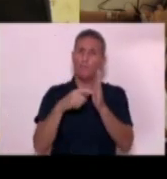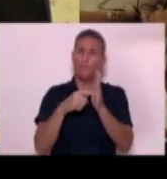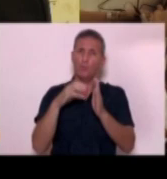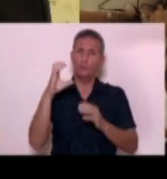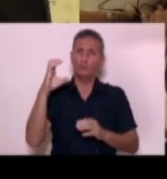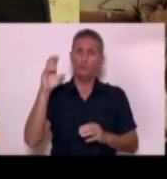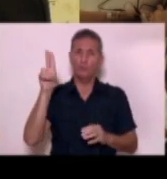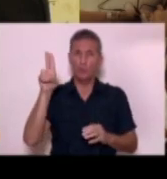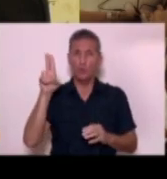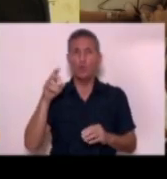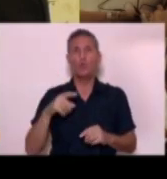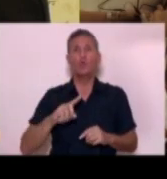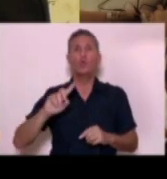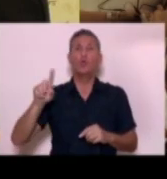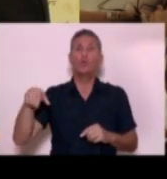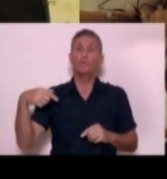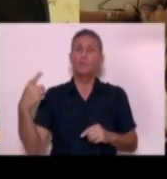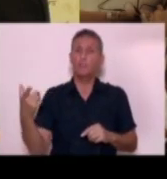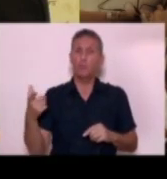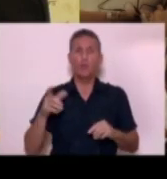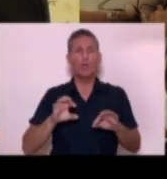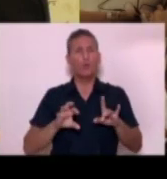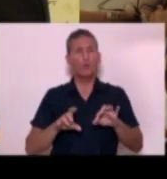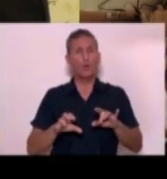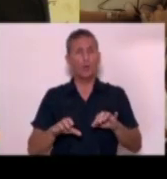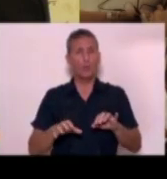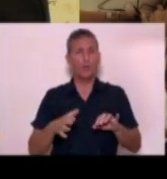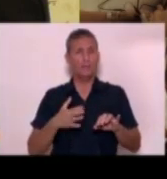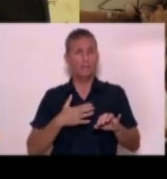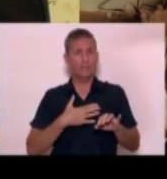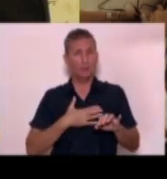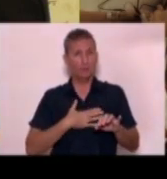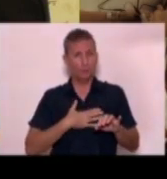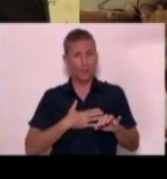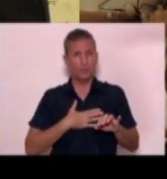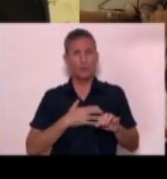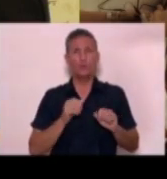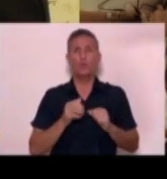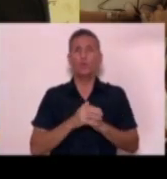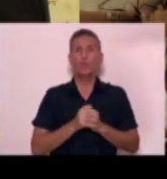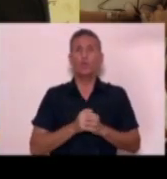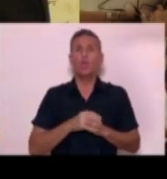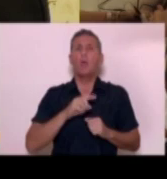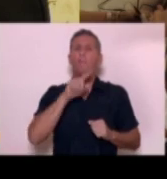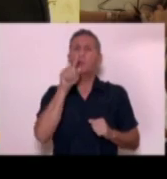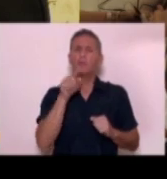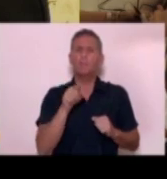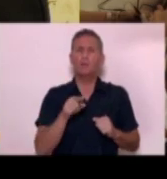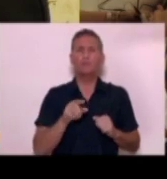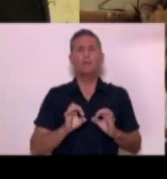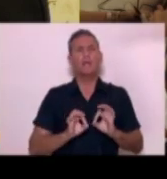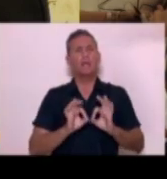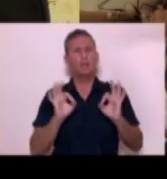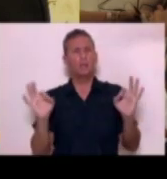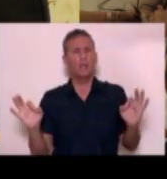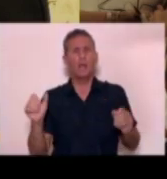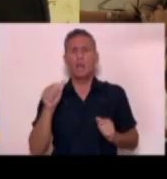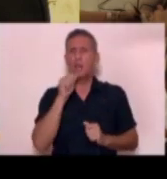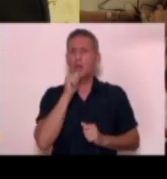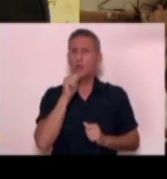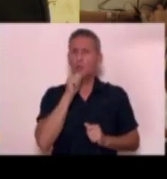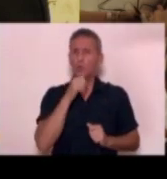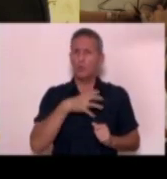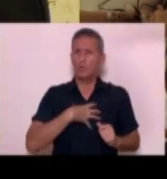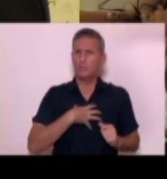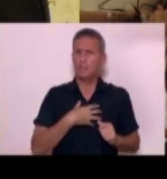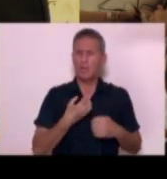https://repasador.cubeduca.cu. Luego de crear una cuenta de usuario, entonces podrán preguntar a docentes especialistas todas las dudas que